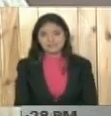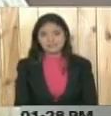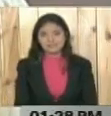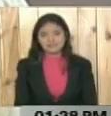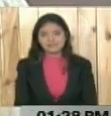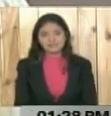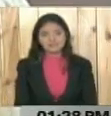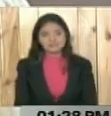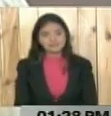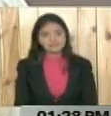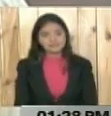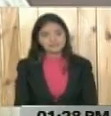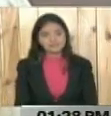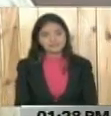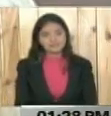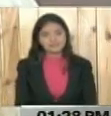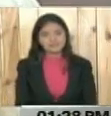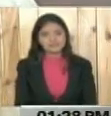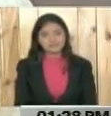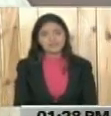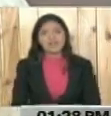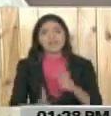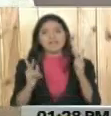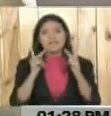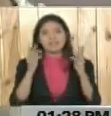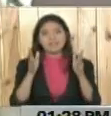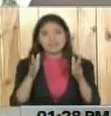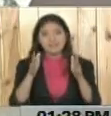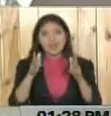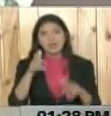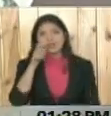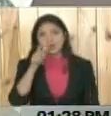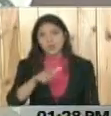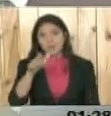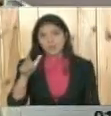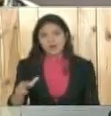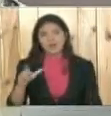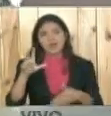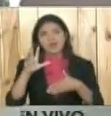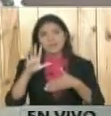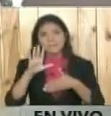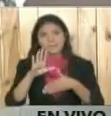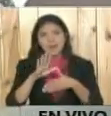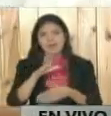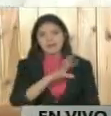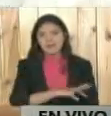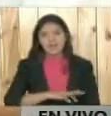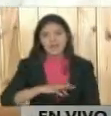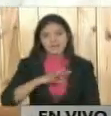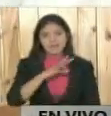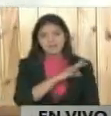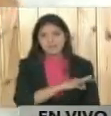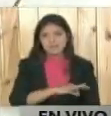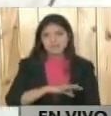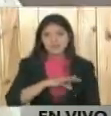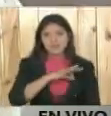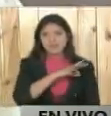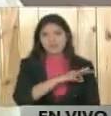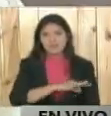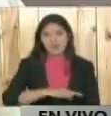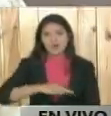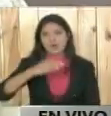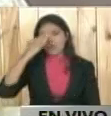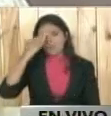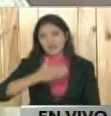De victorias de los pueblos de nuestra América, de victorias del espíritu del comandante eterno que nos llena